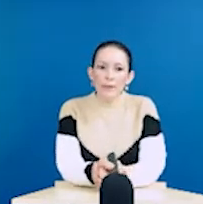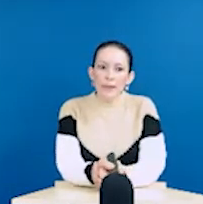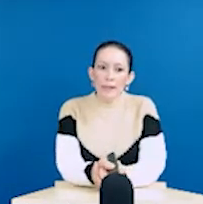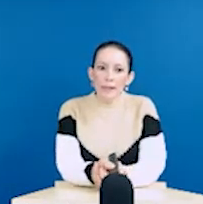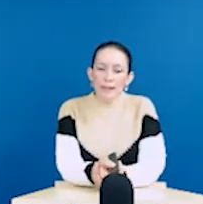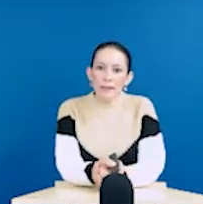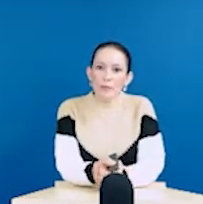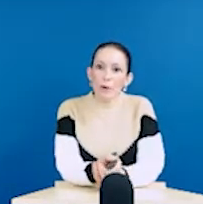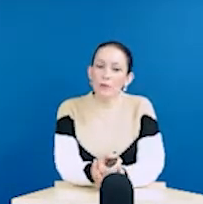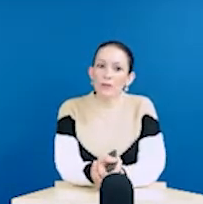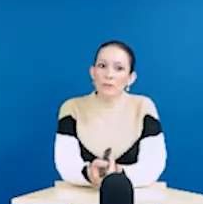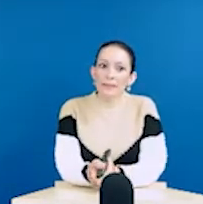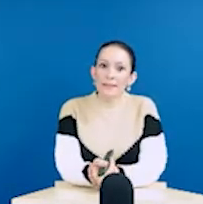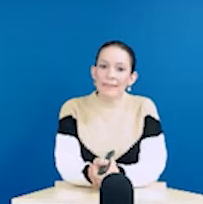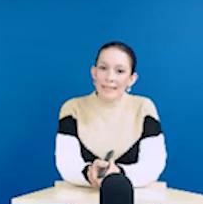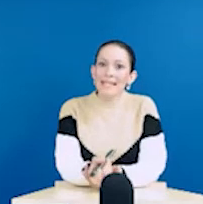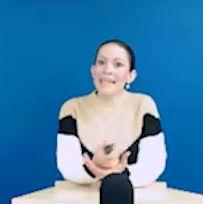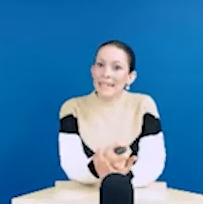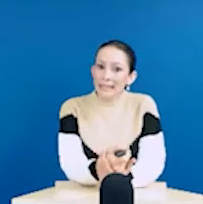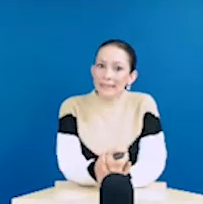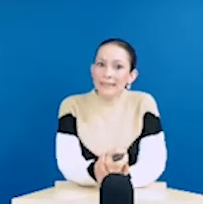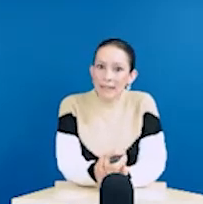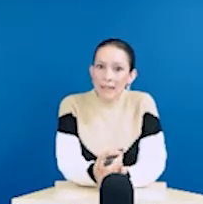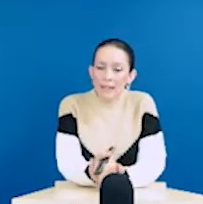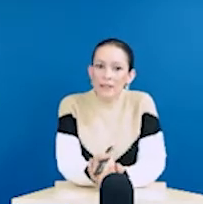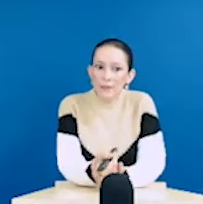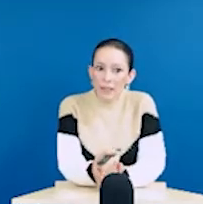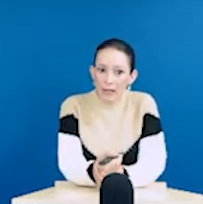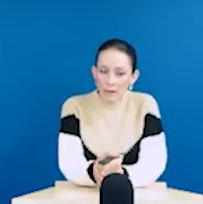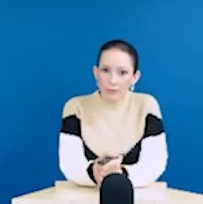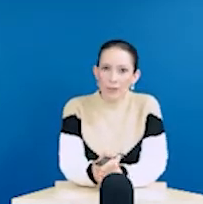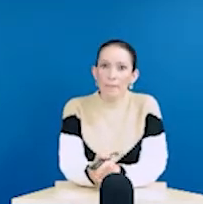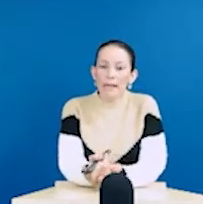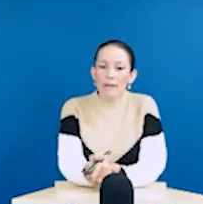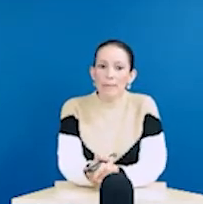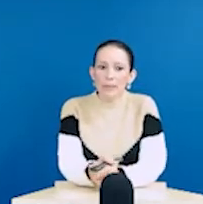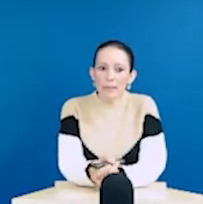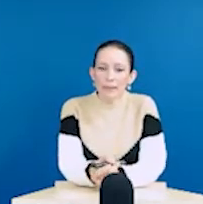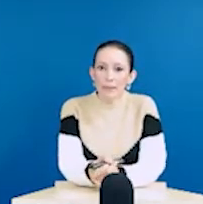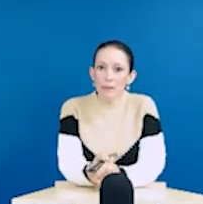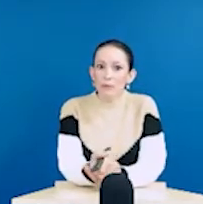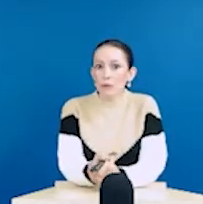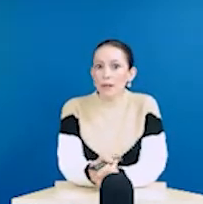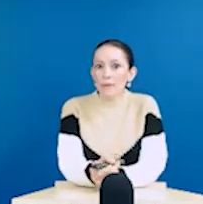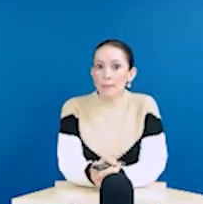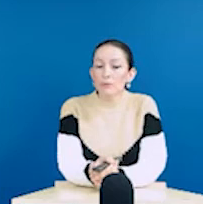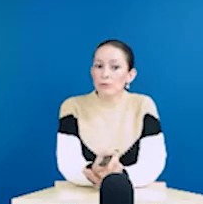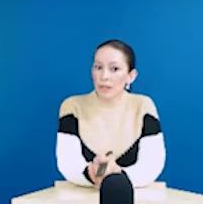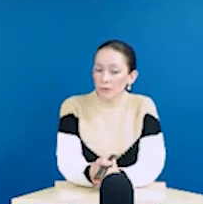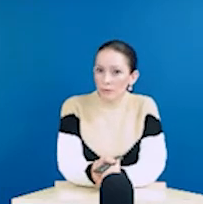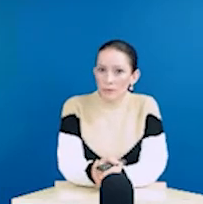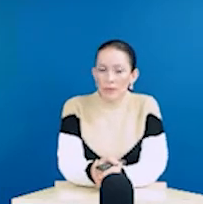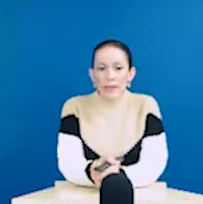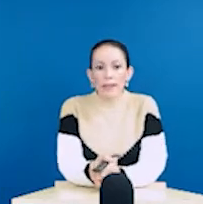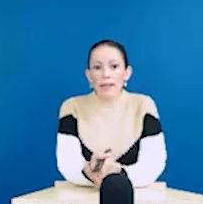caída. Todos nuestros pacientes que ya ingresan a sala identificados previamente, nosotros revisamos